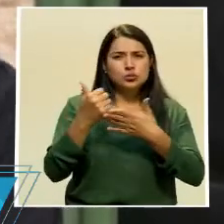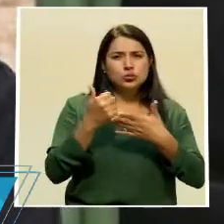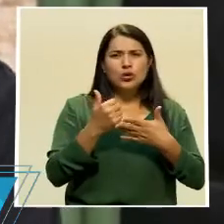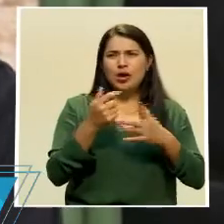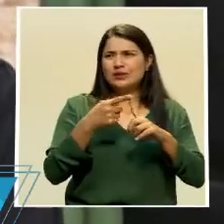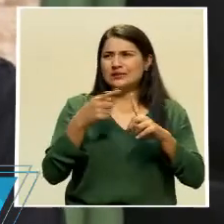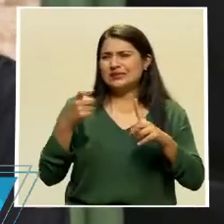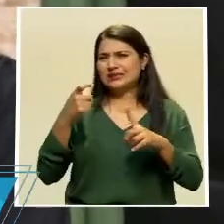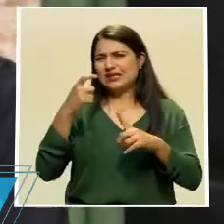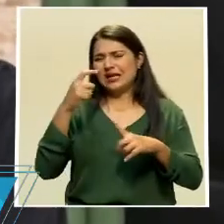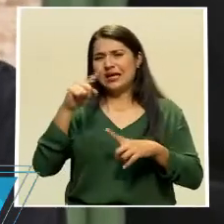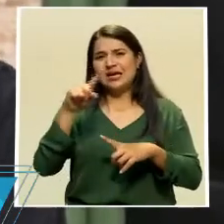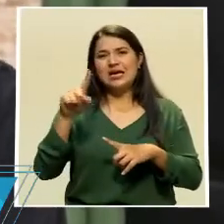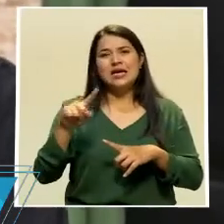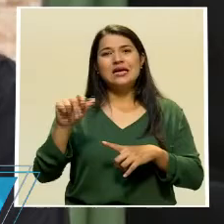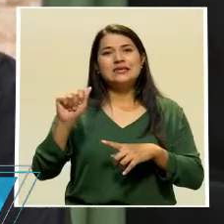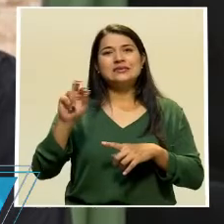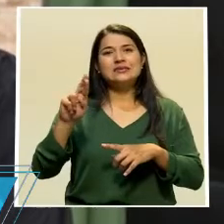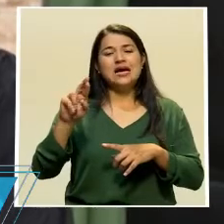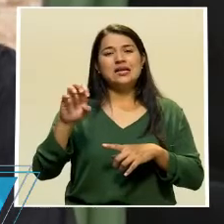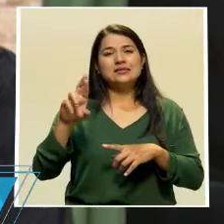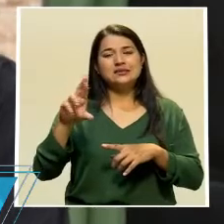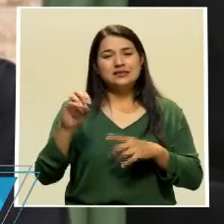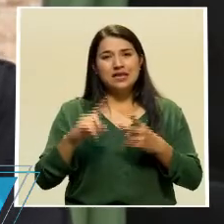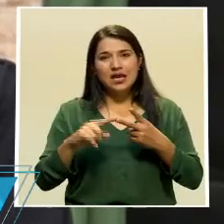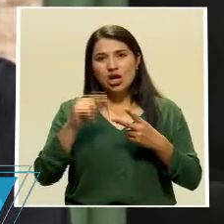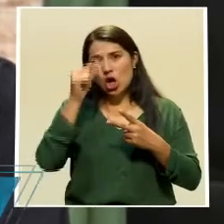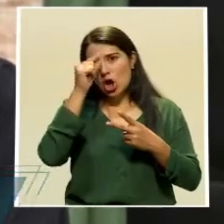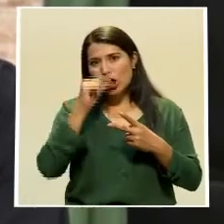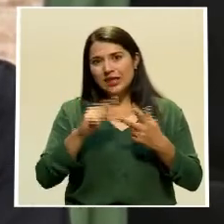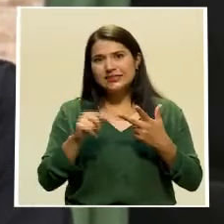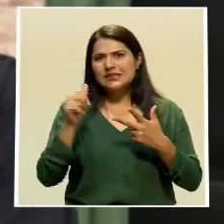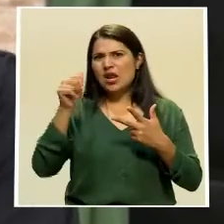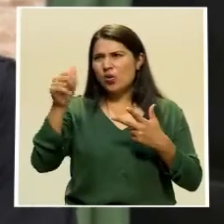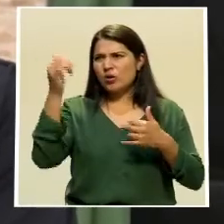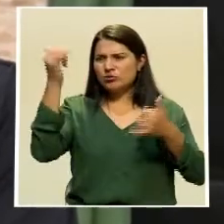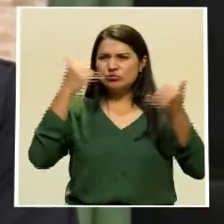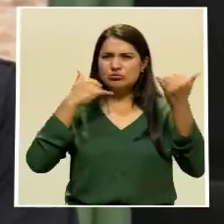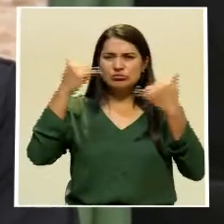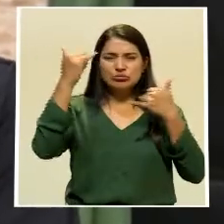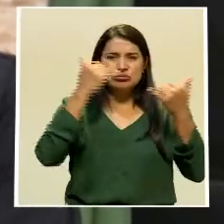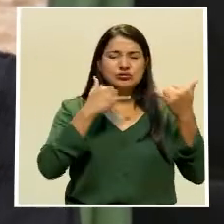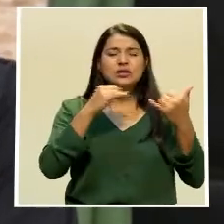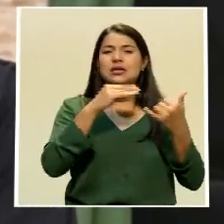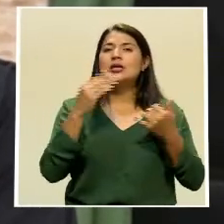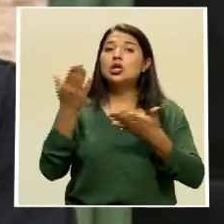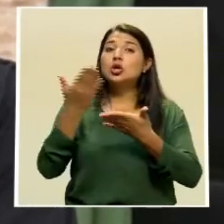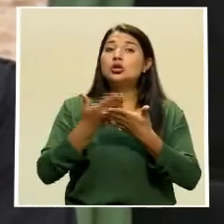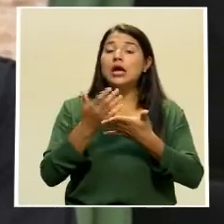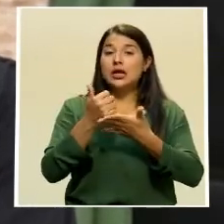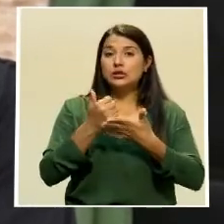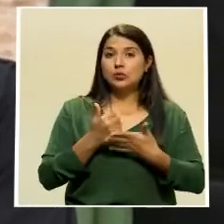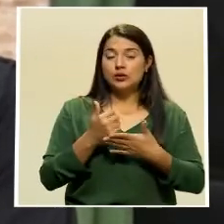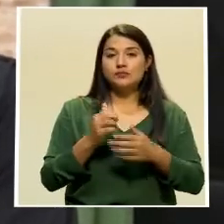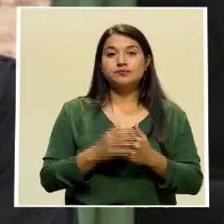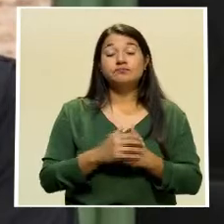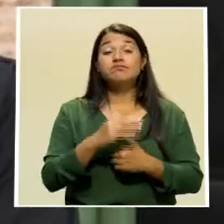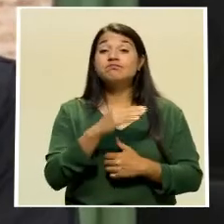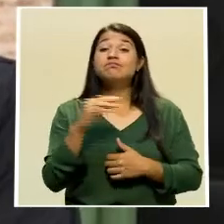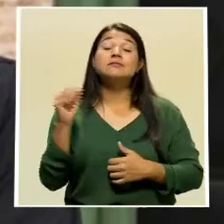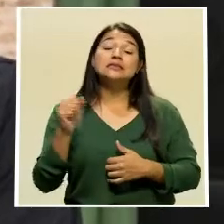Grecia, Alajuela. De todos lados nos han llamado y nos han brindado ayuda. Y sí,